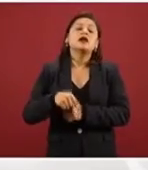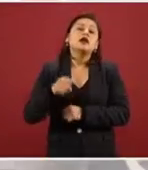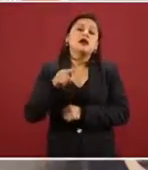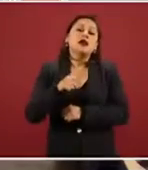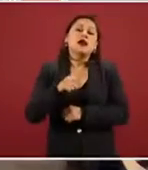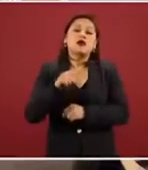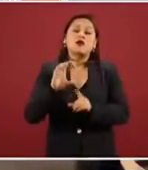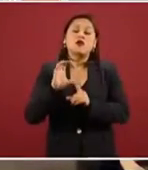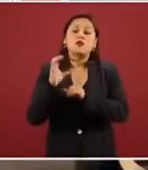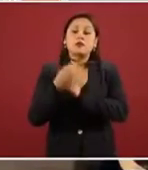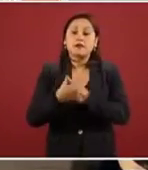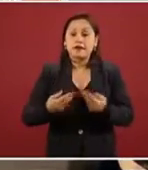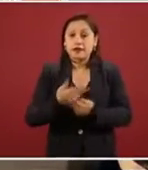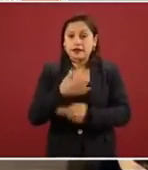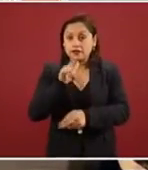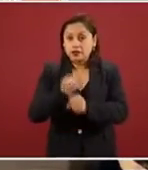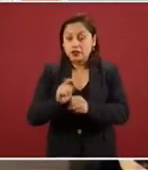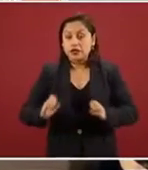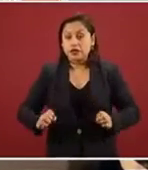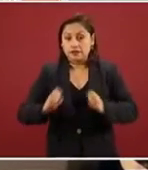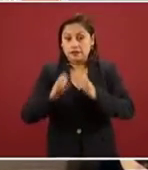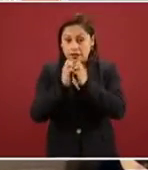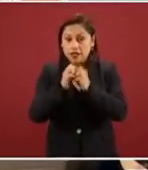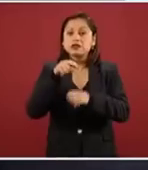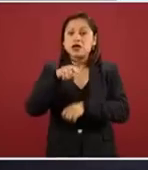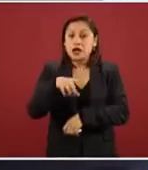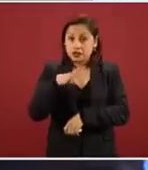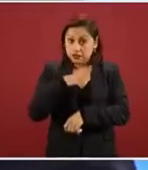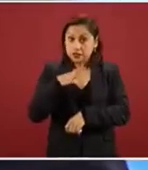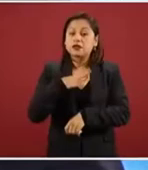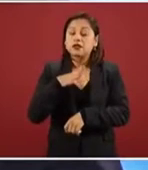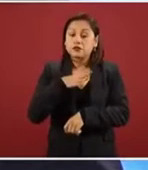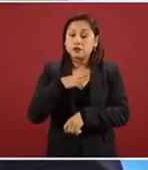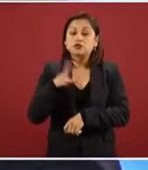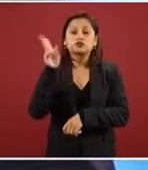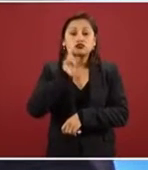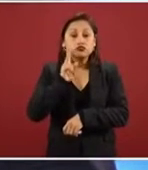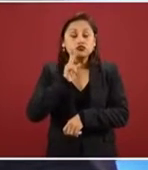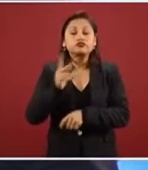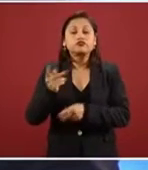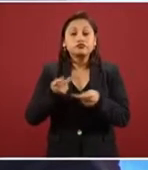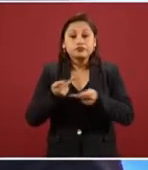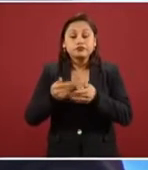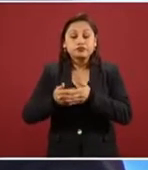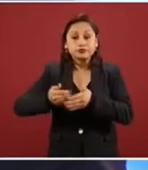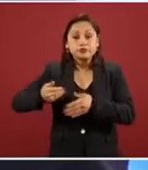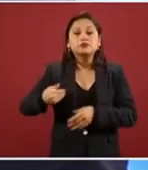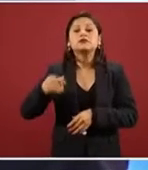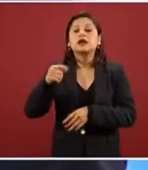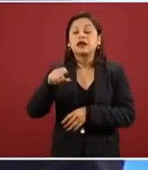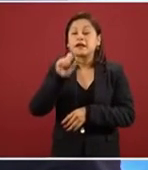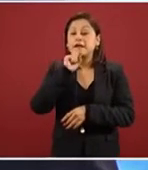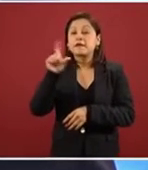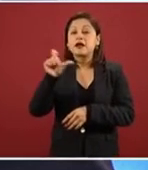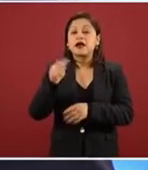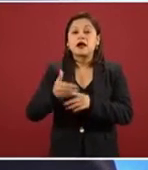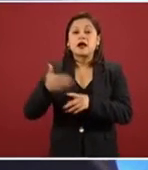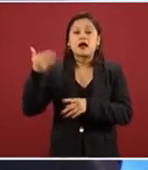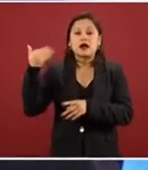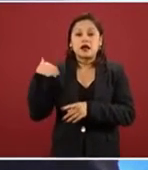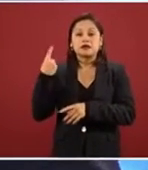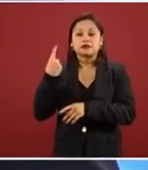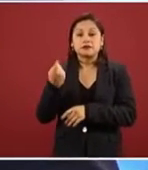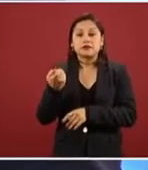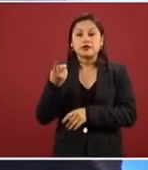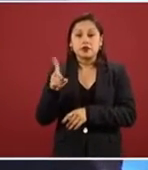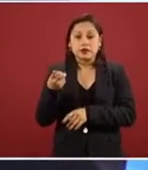este caso tuvimos simulacros en él y se instaló de manera preventiva en el cambio de gobierno un par de días antes del